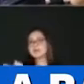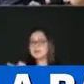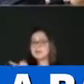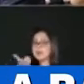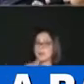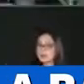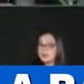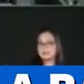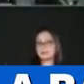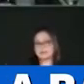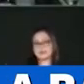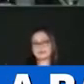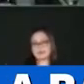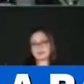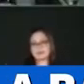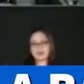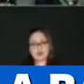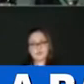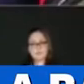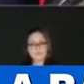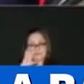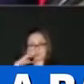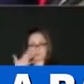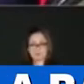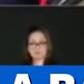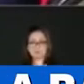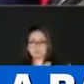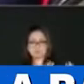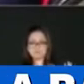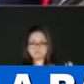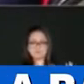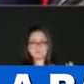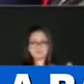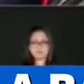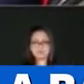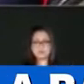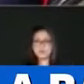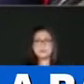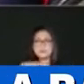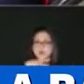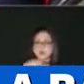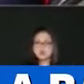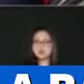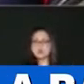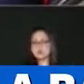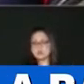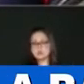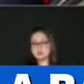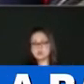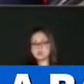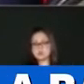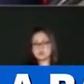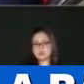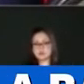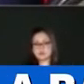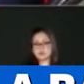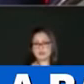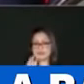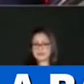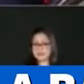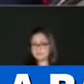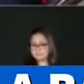Hago el compromiso responsable que pronto, muy pronto, cuando